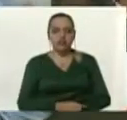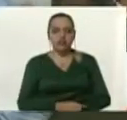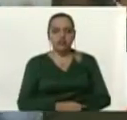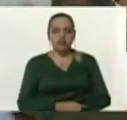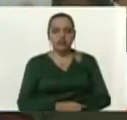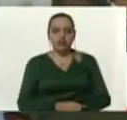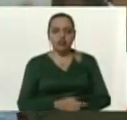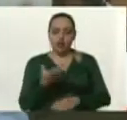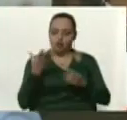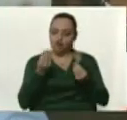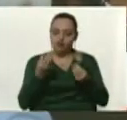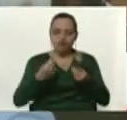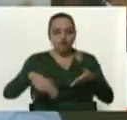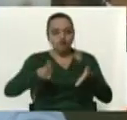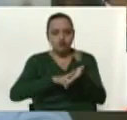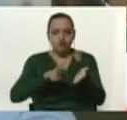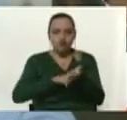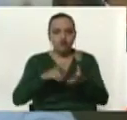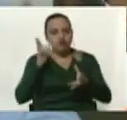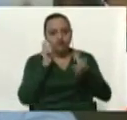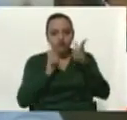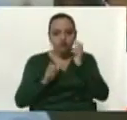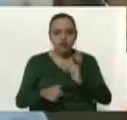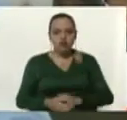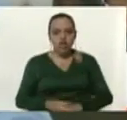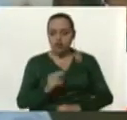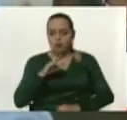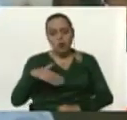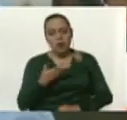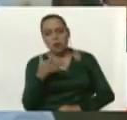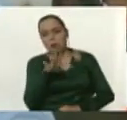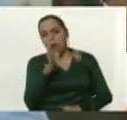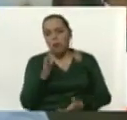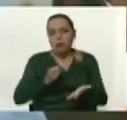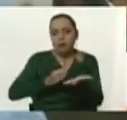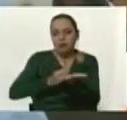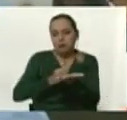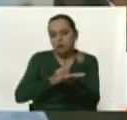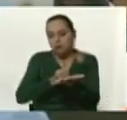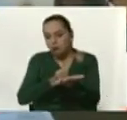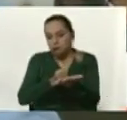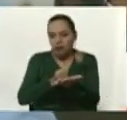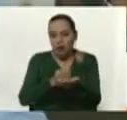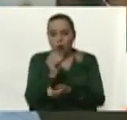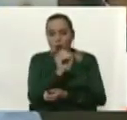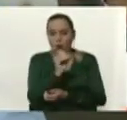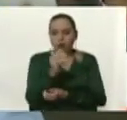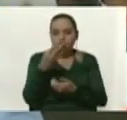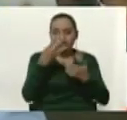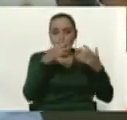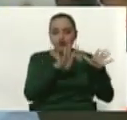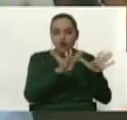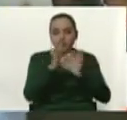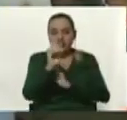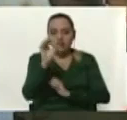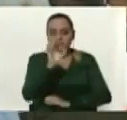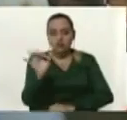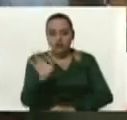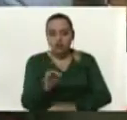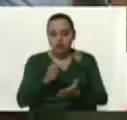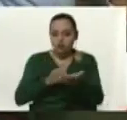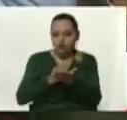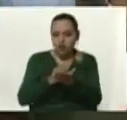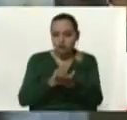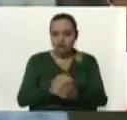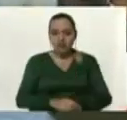en varias oportunidades lo he escuchado, uno no puede ser medio leal o 90% leal. O se